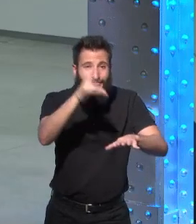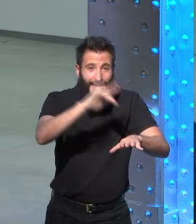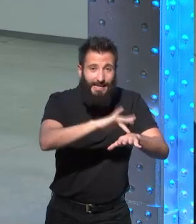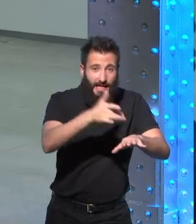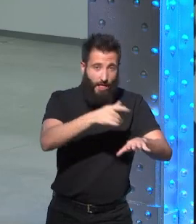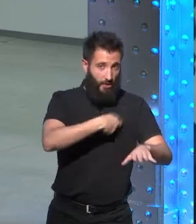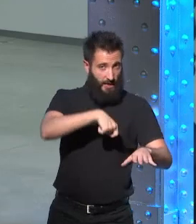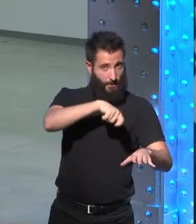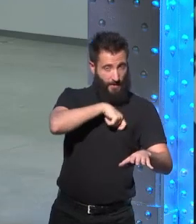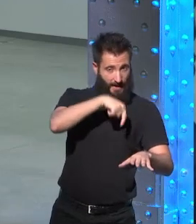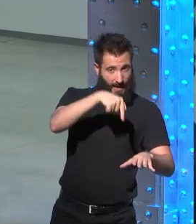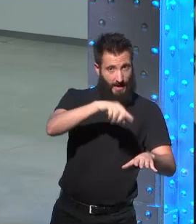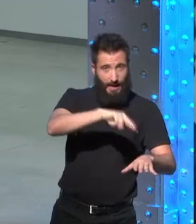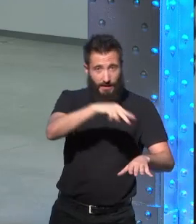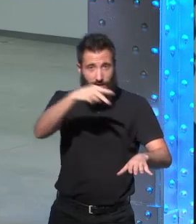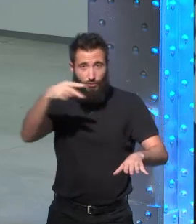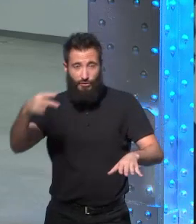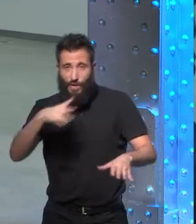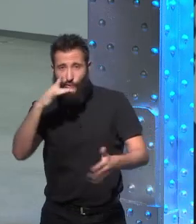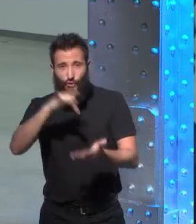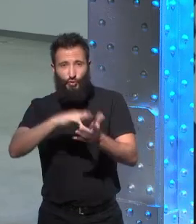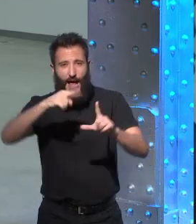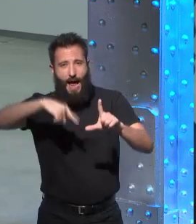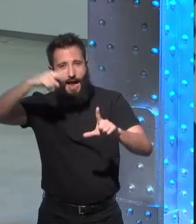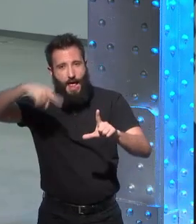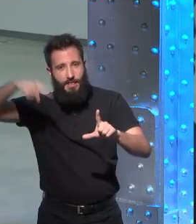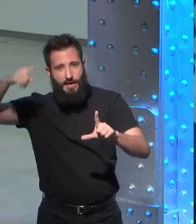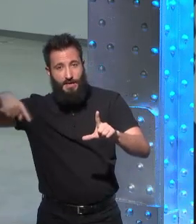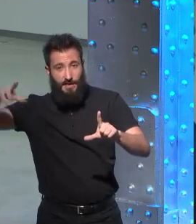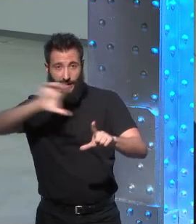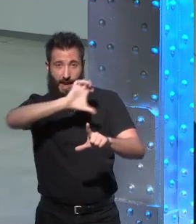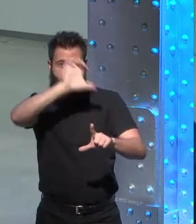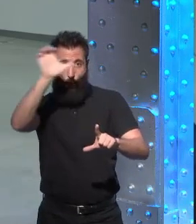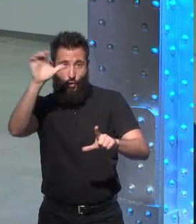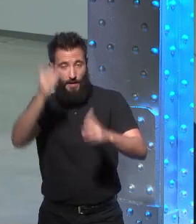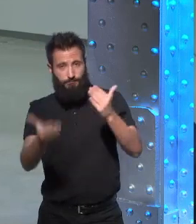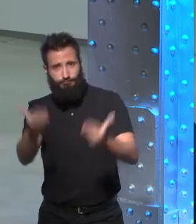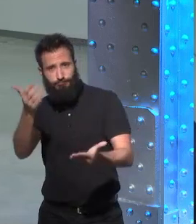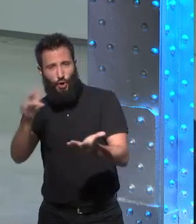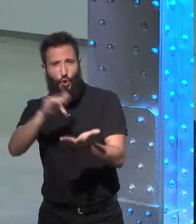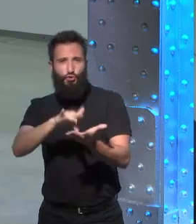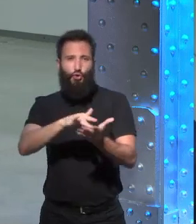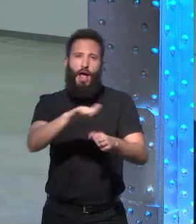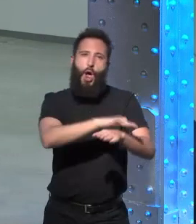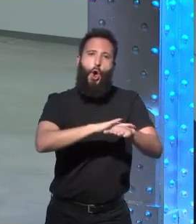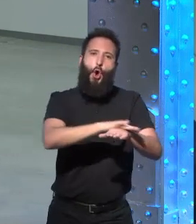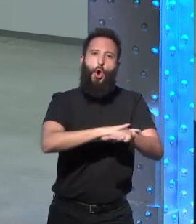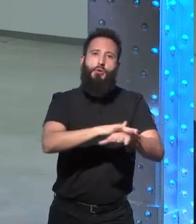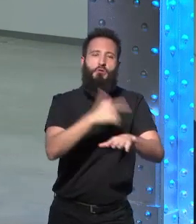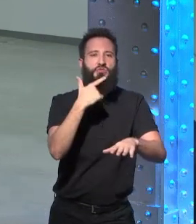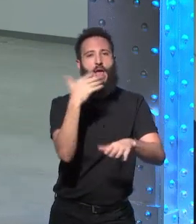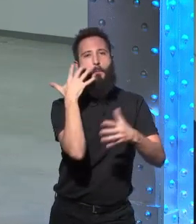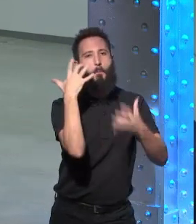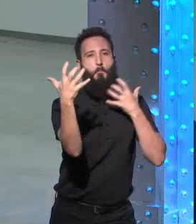en España, cuando se ven los índices, especialmente en Europa, el gobierno destaca positivamente.